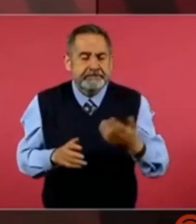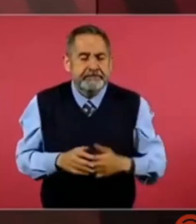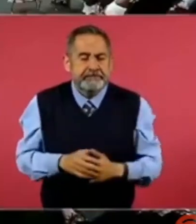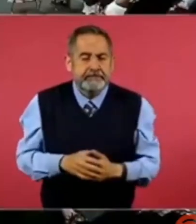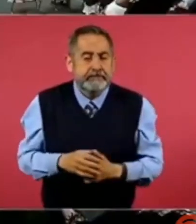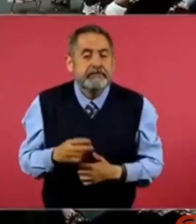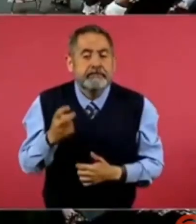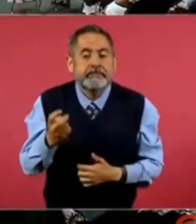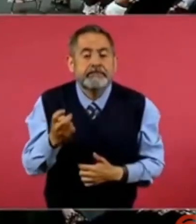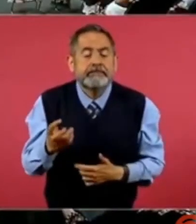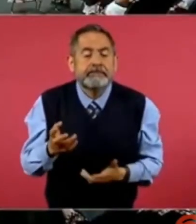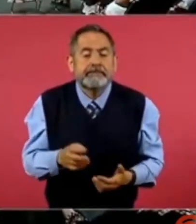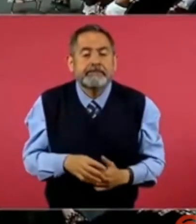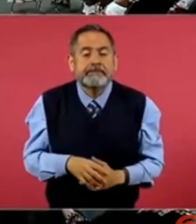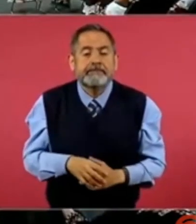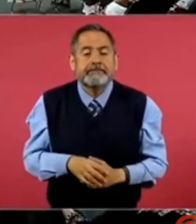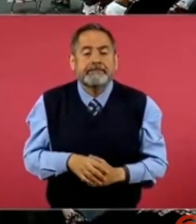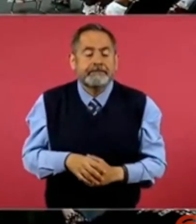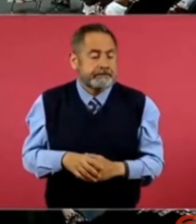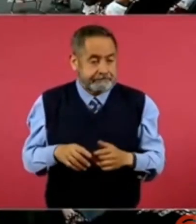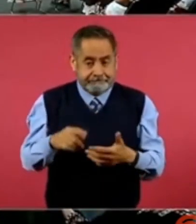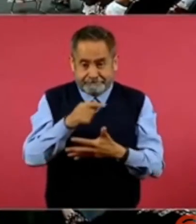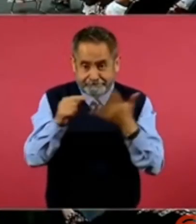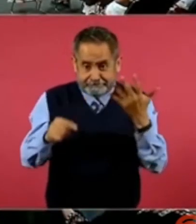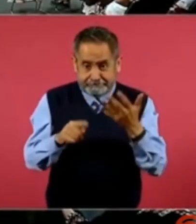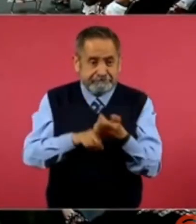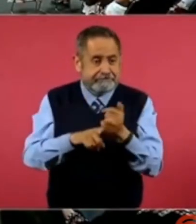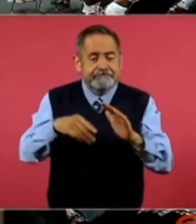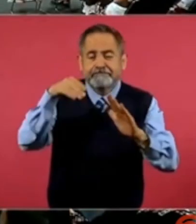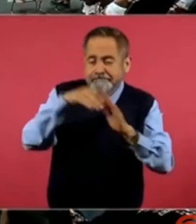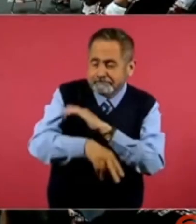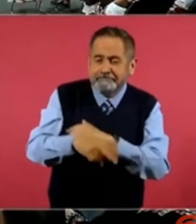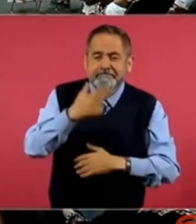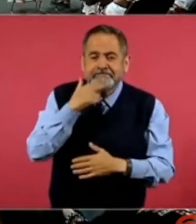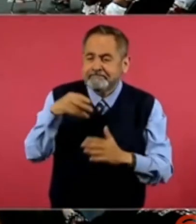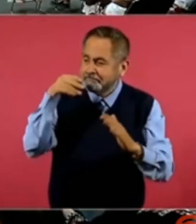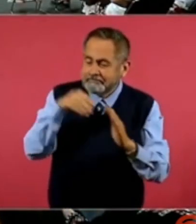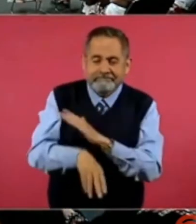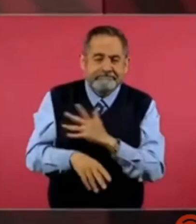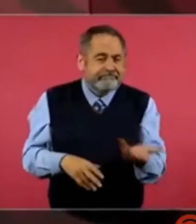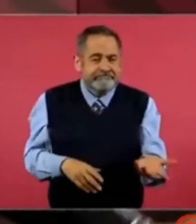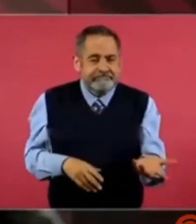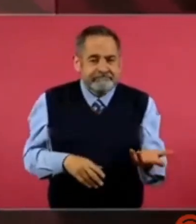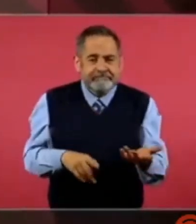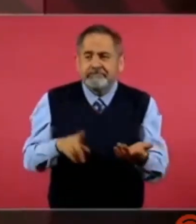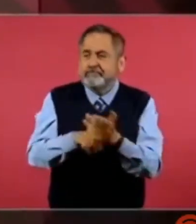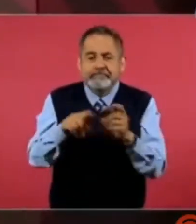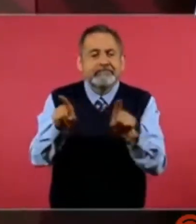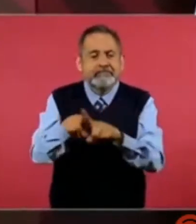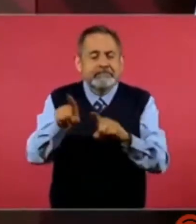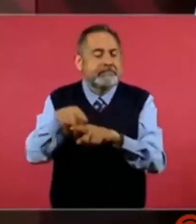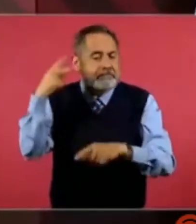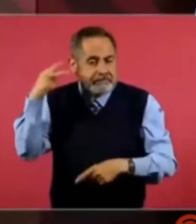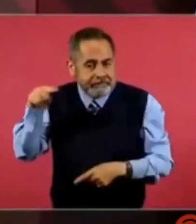Entonces, todo eso fracasó en el caso de Veracruz.